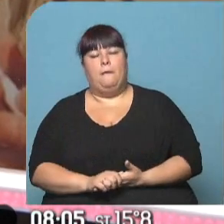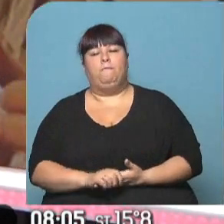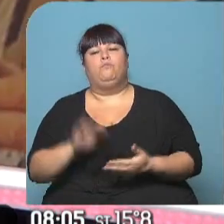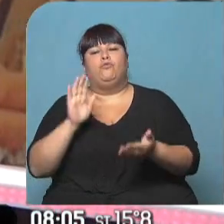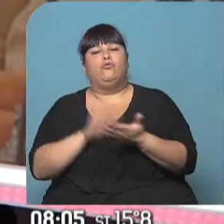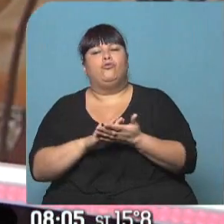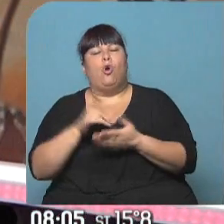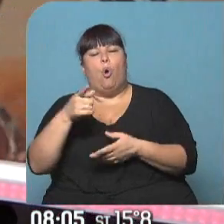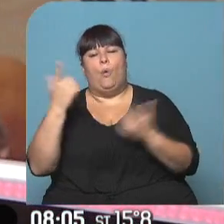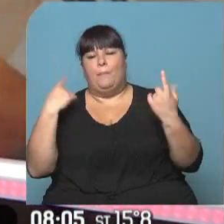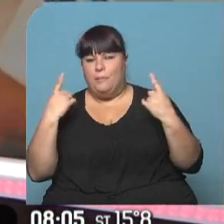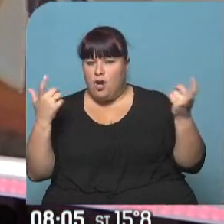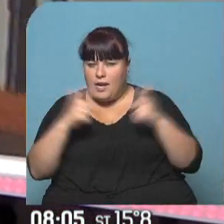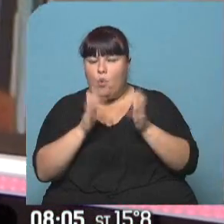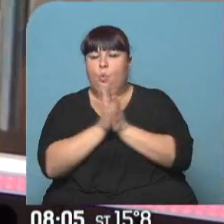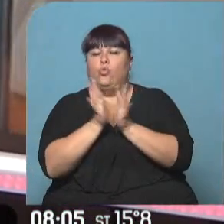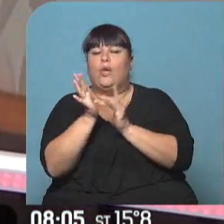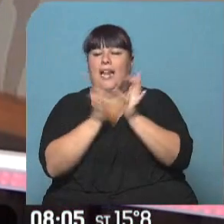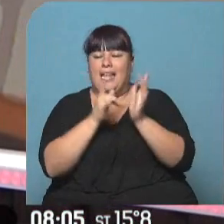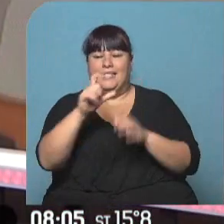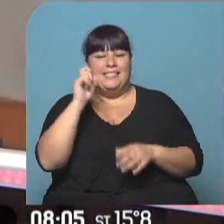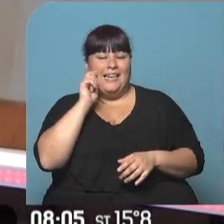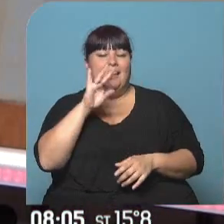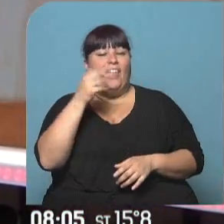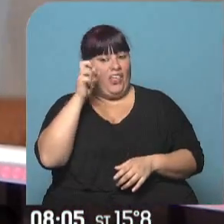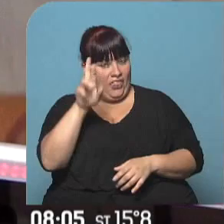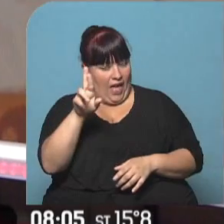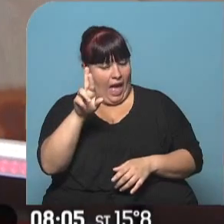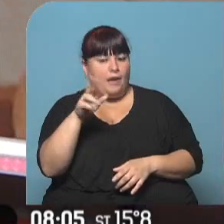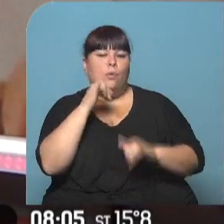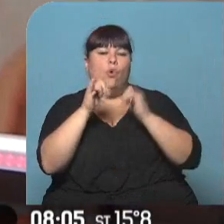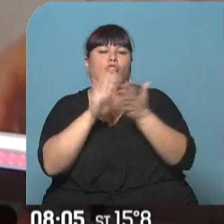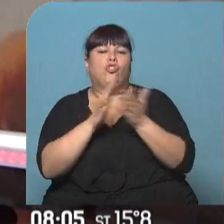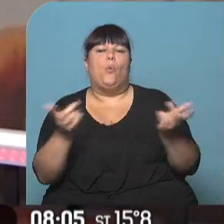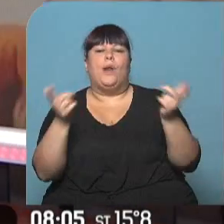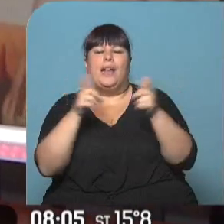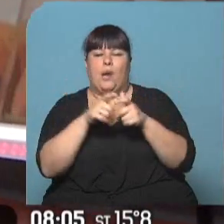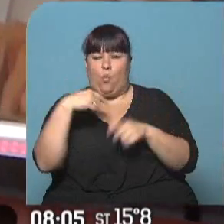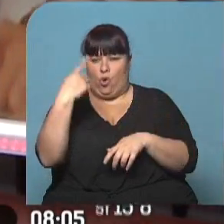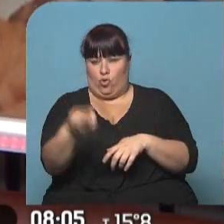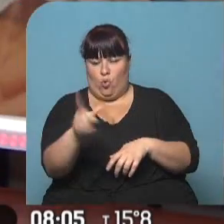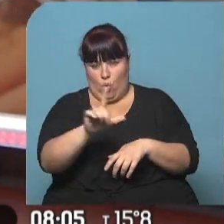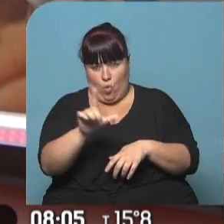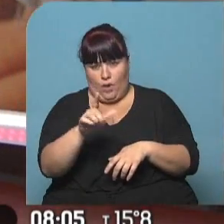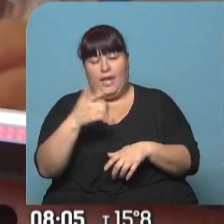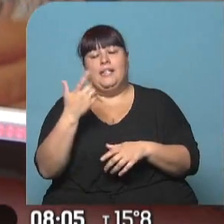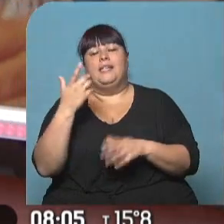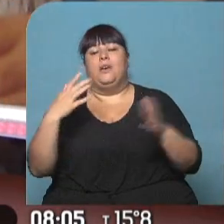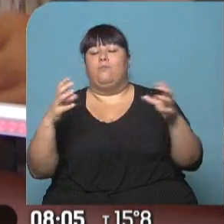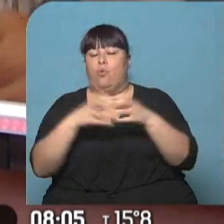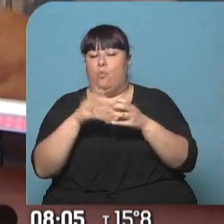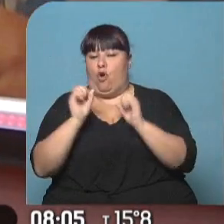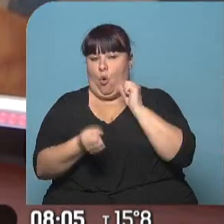Luego de participar de una reunión con la Iglesia, el titular de la CGT, Héctor Daer, se refirió al encuentro que el próximo lunes la Central